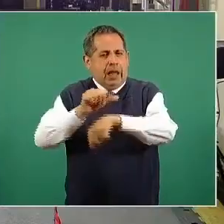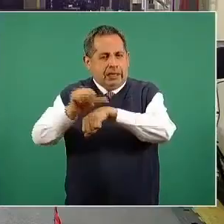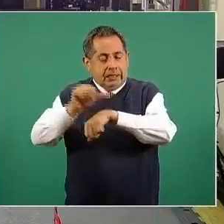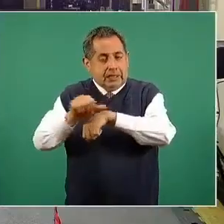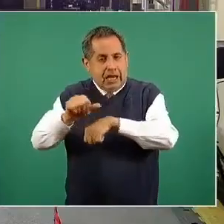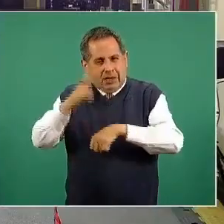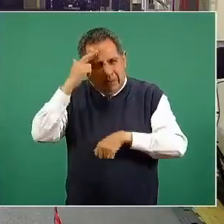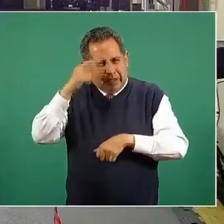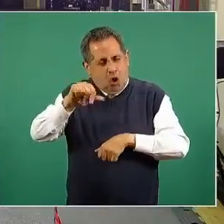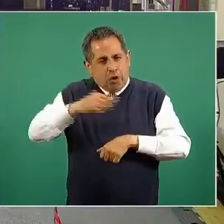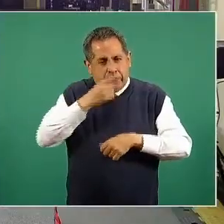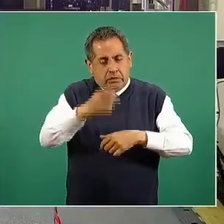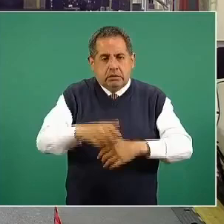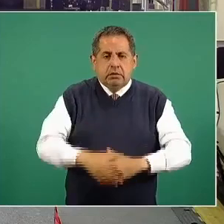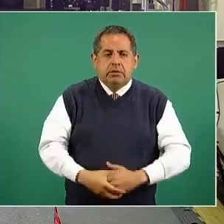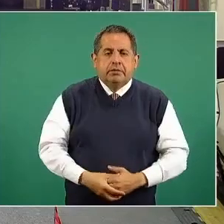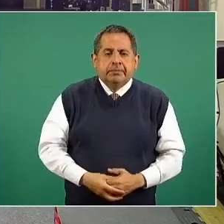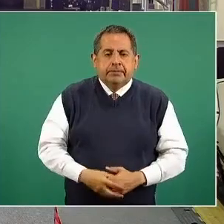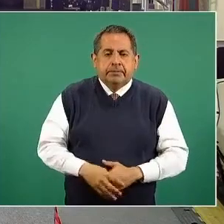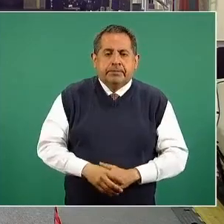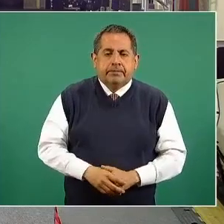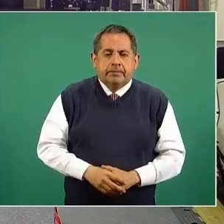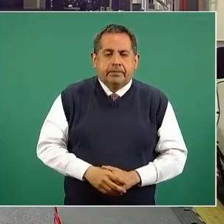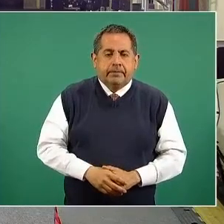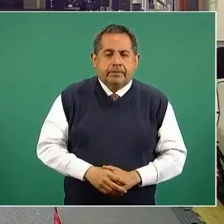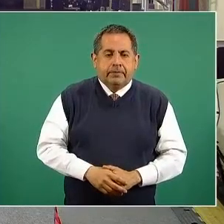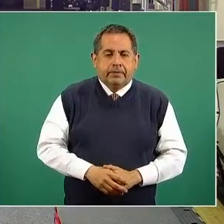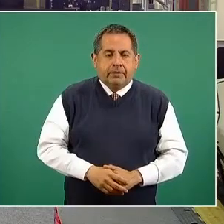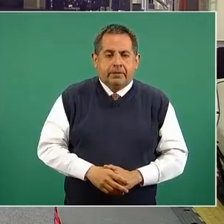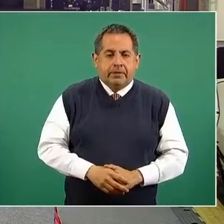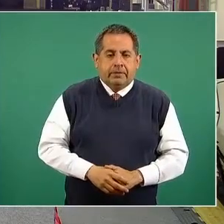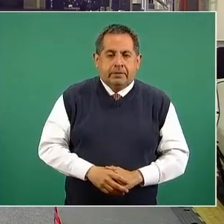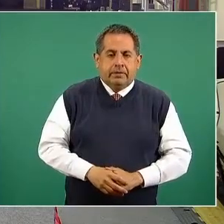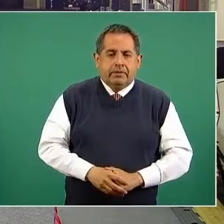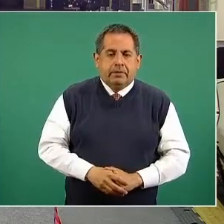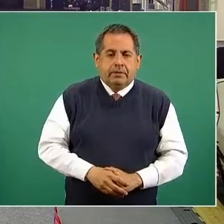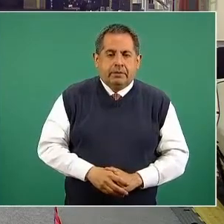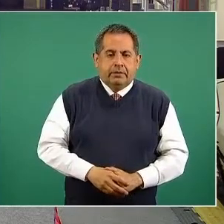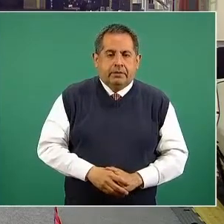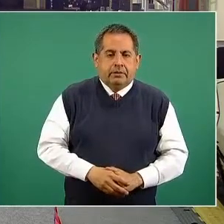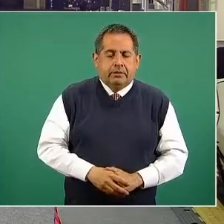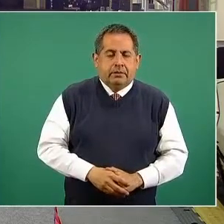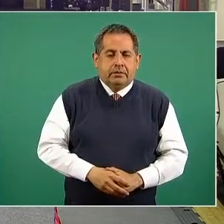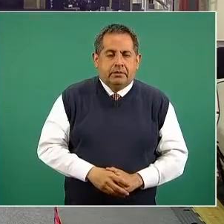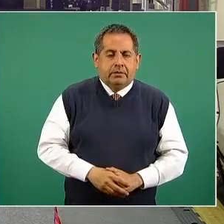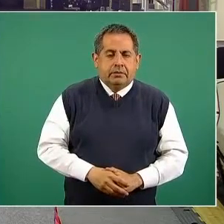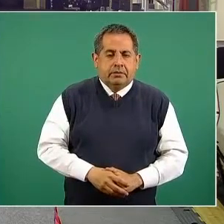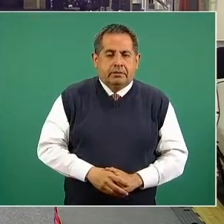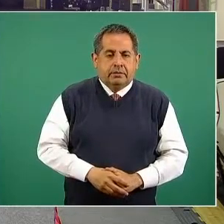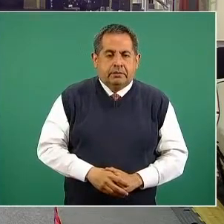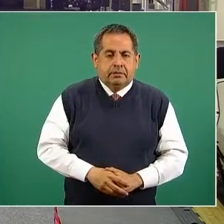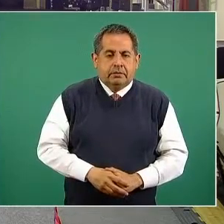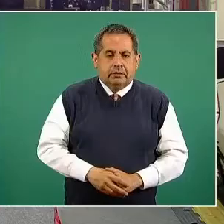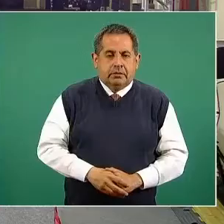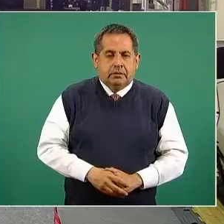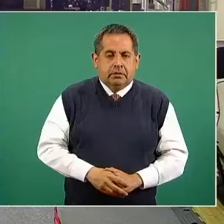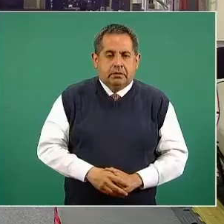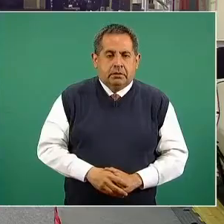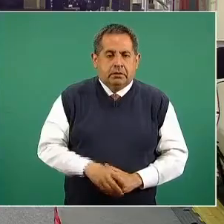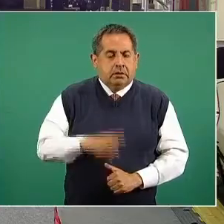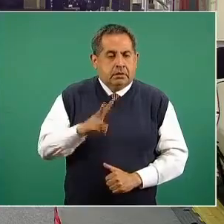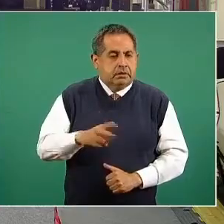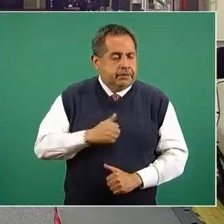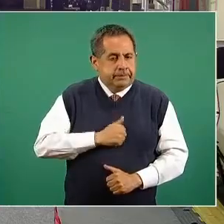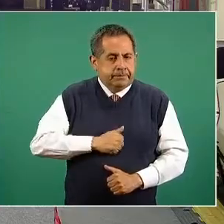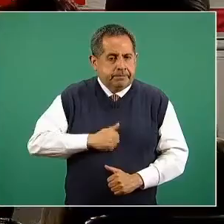Pero al parecer ya falleció es lo que está anunciando el secretario de Salud. Lamentamos la defunción